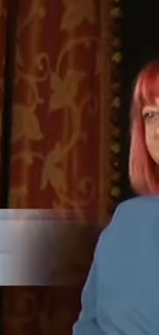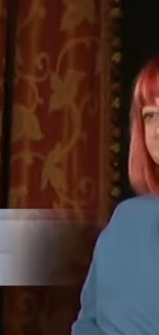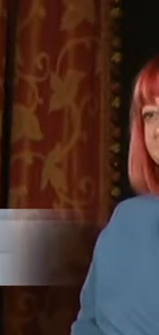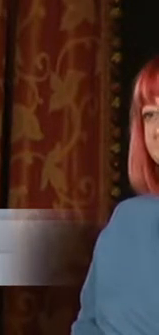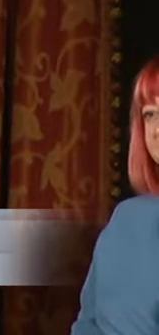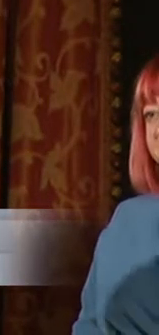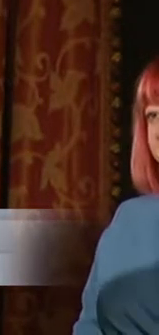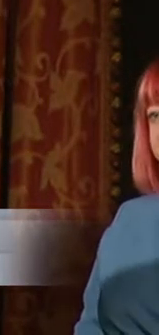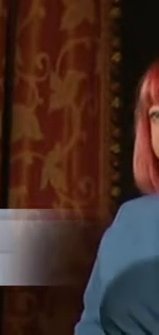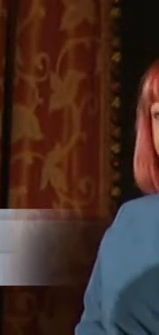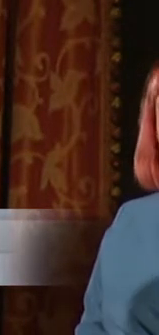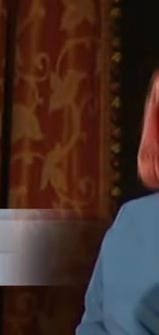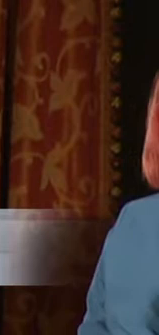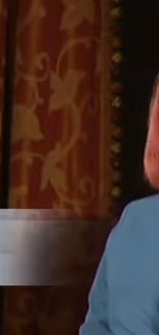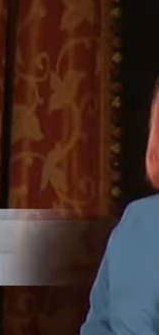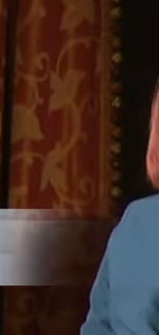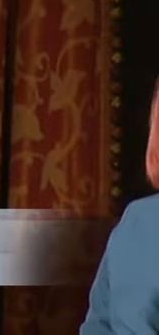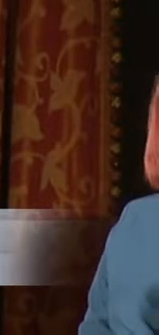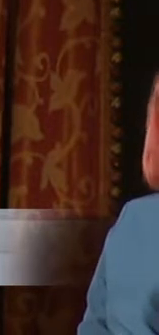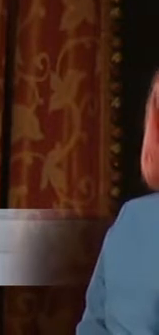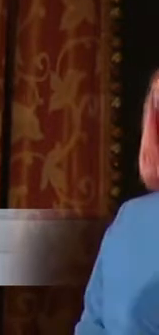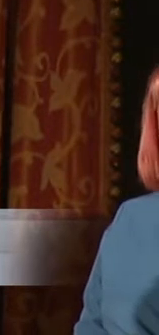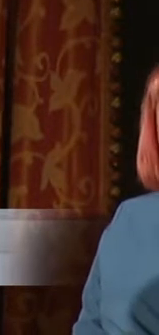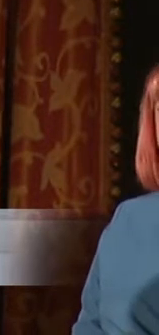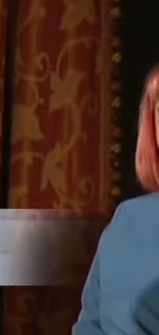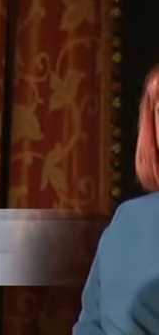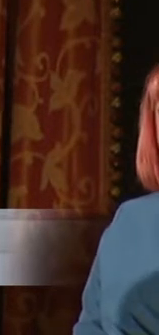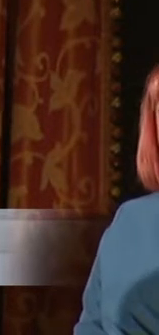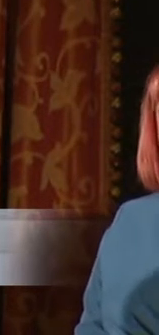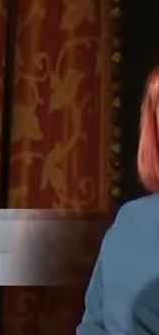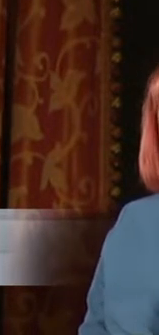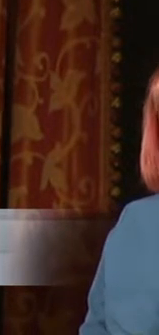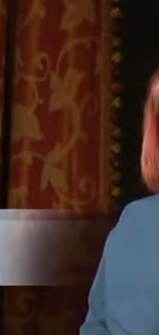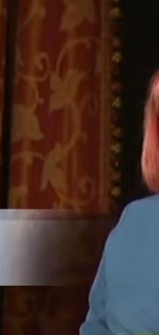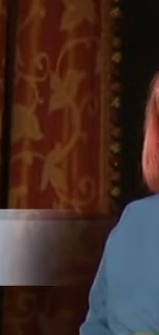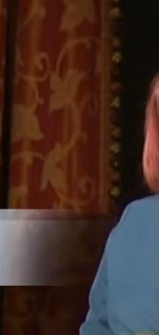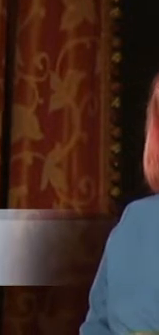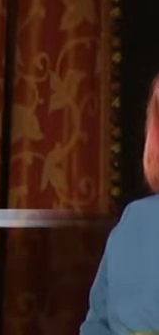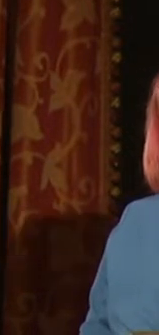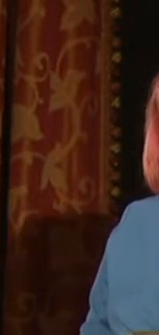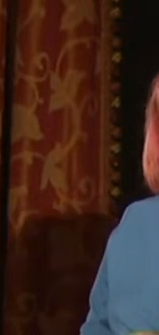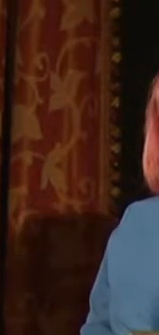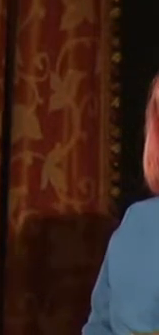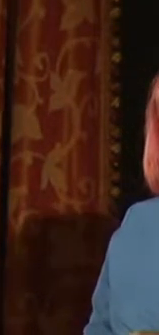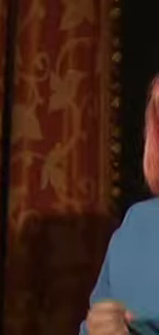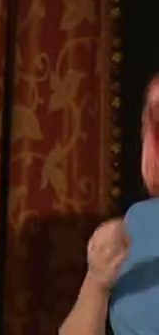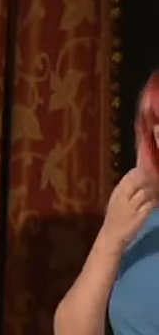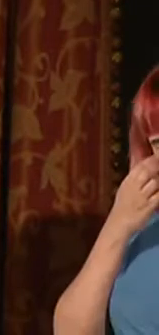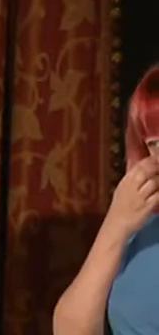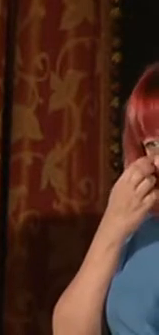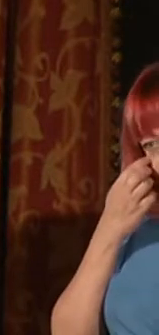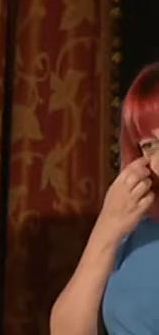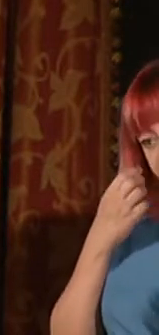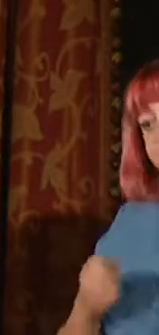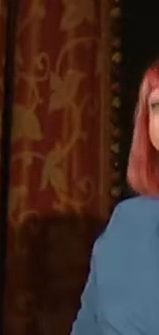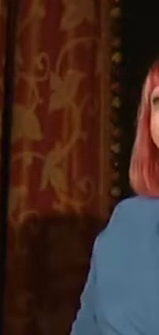cabo son los que día a día nos animan a seguir trabajando por las personas con capacidades diferentes, a inventarnos cosas nuevas